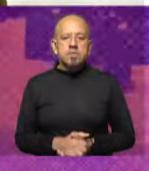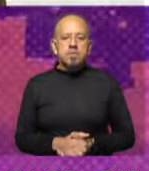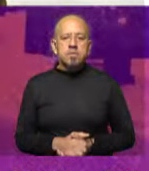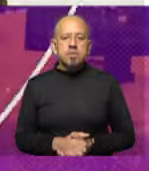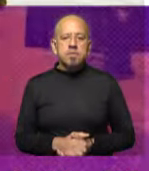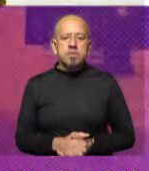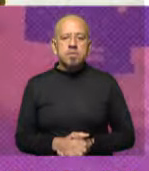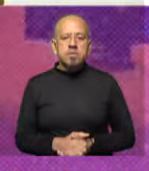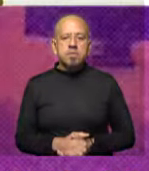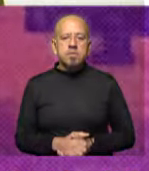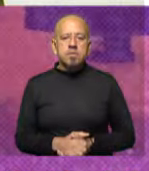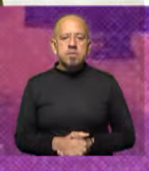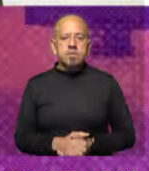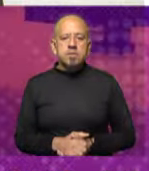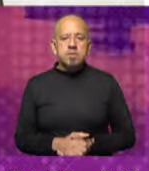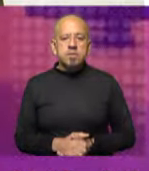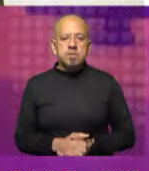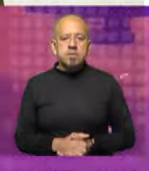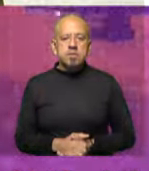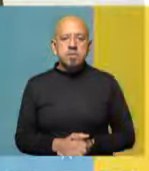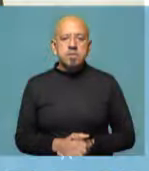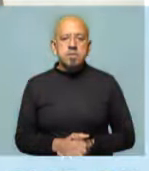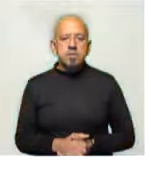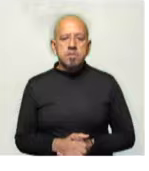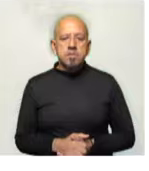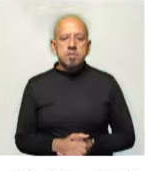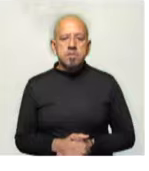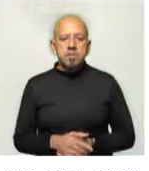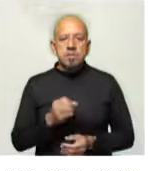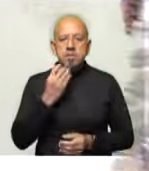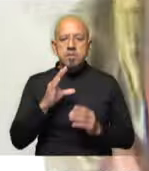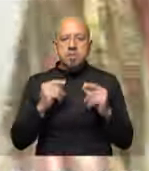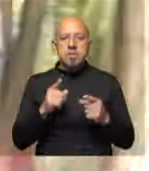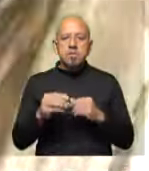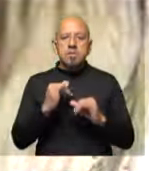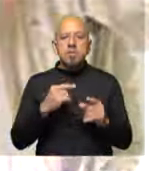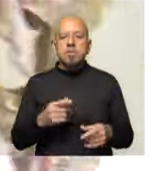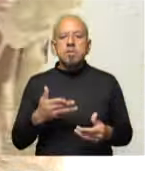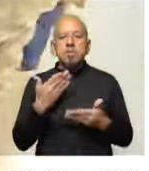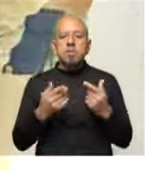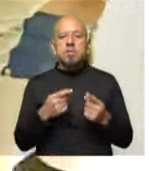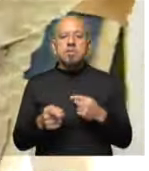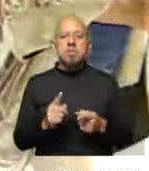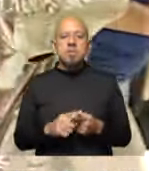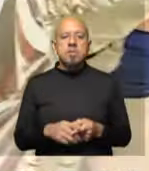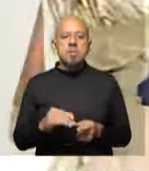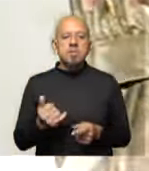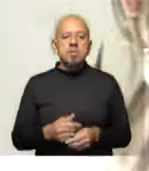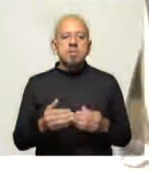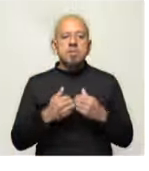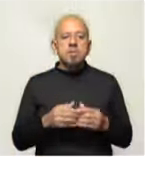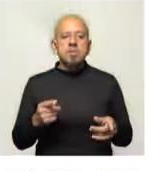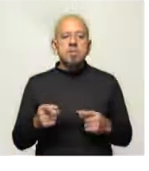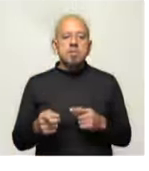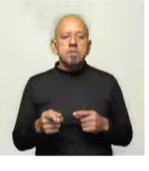Cómo van compañeros Chama querido Pablito cómo están Buenas noches para ustedes y feliz Carnaval porque ya está inaugurada la fiesta de Momo por